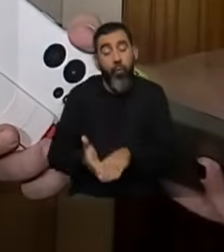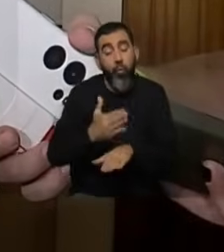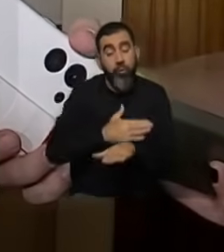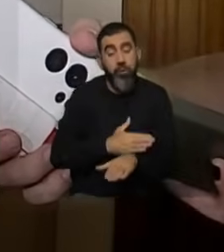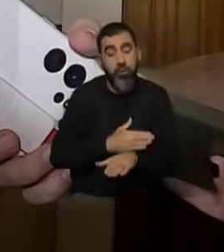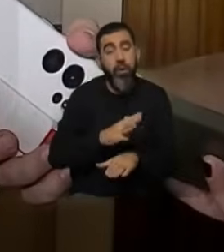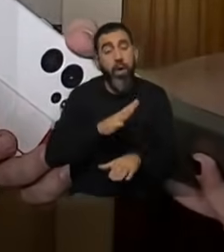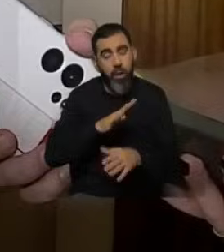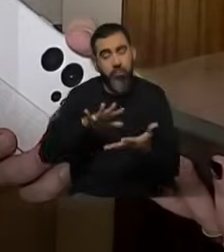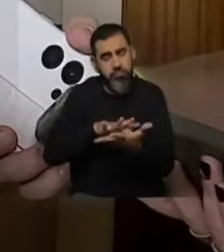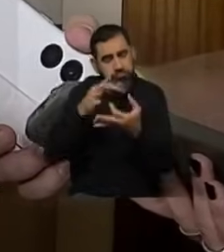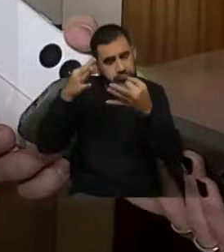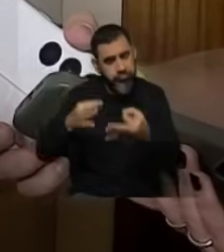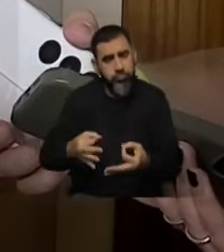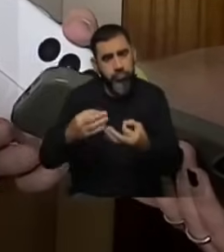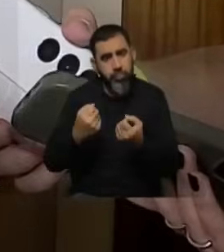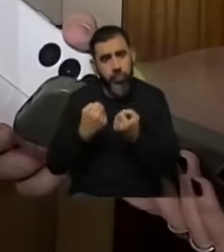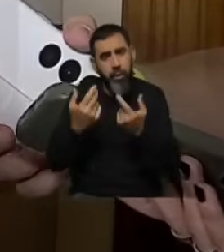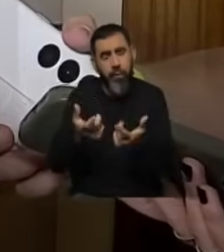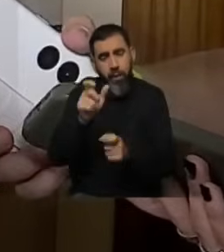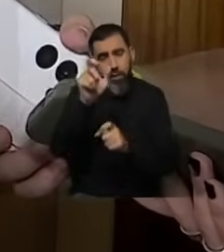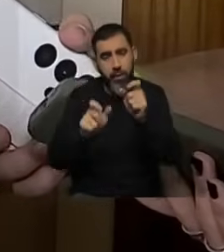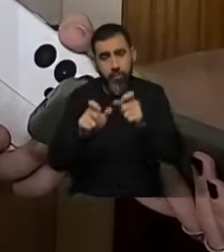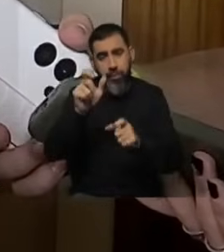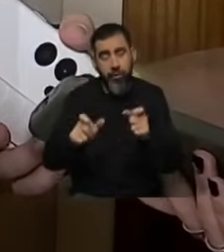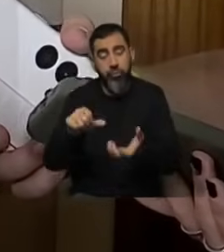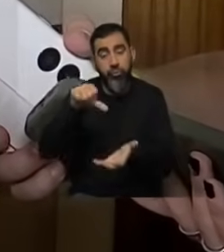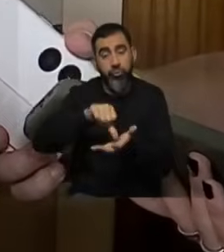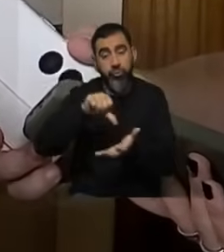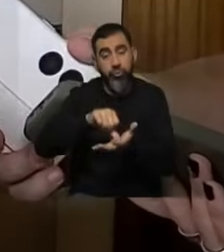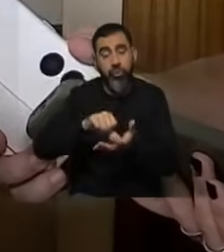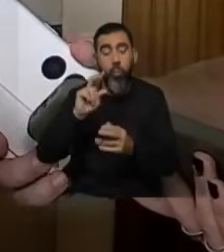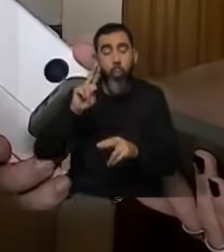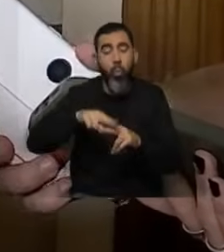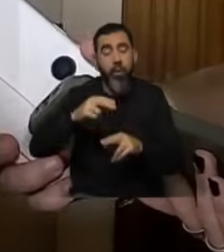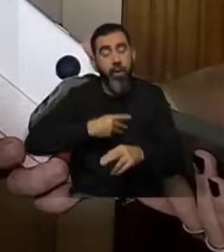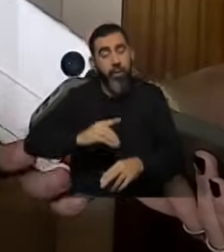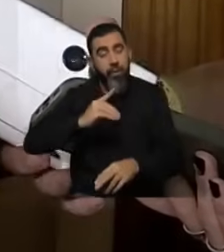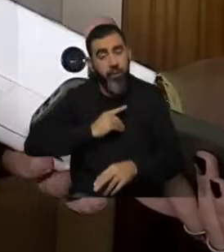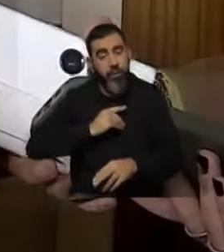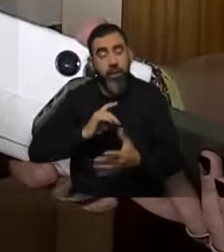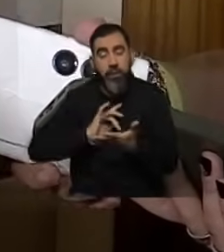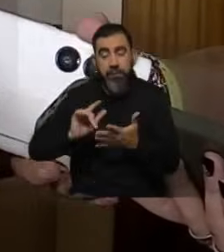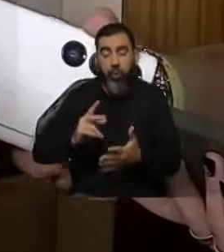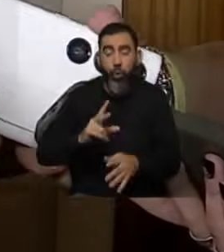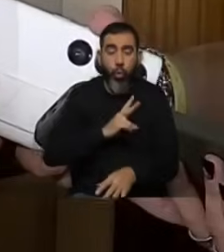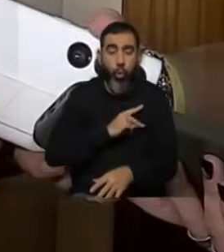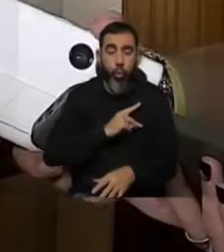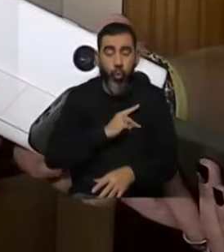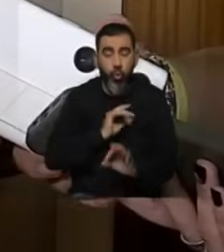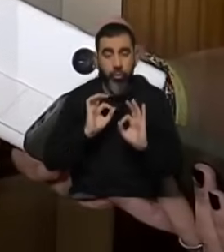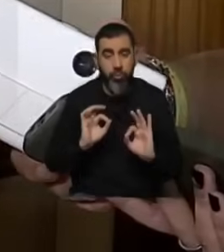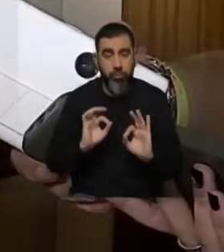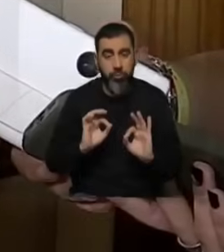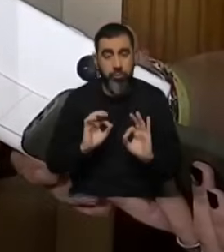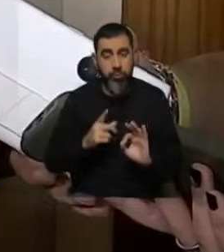tenemos las condiciones como para ofrecerle a todas las personas de nuestro país una muerte digna sin dolor y con este